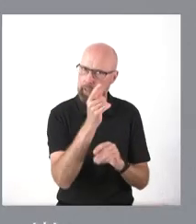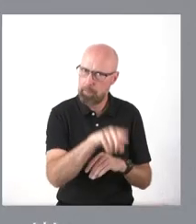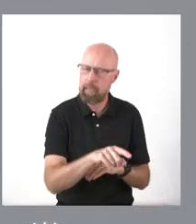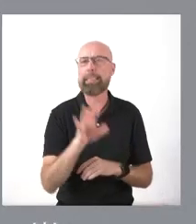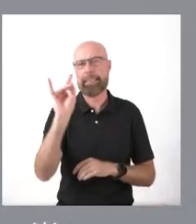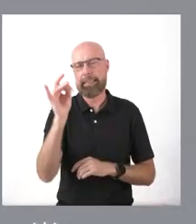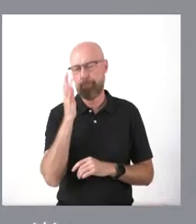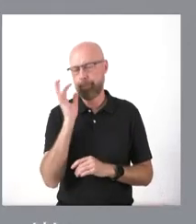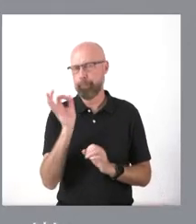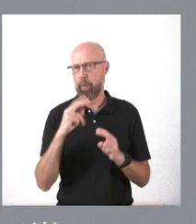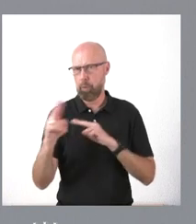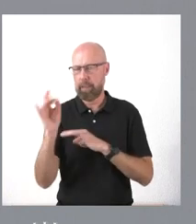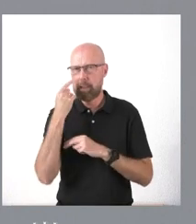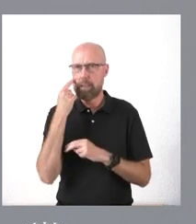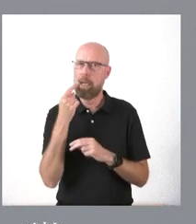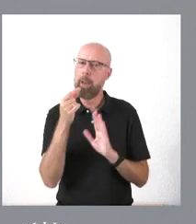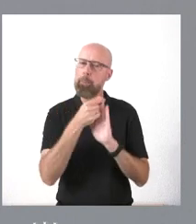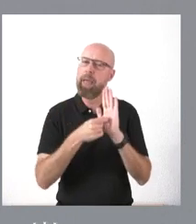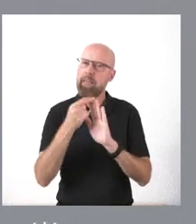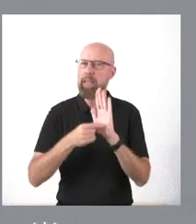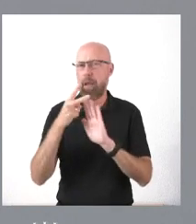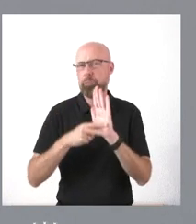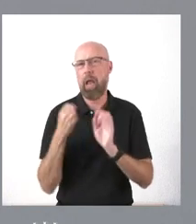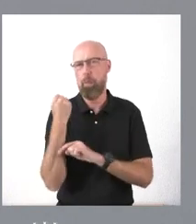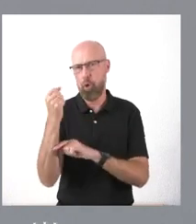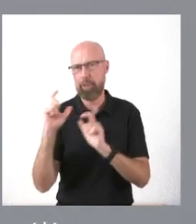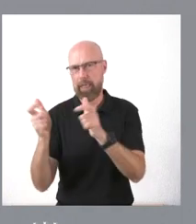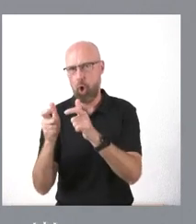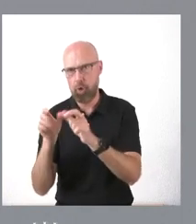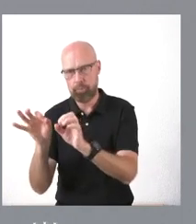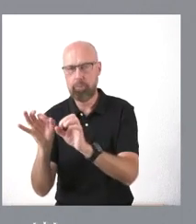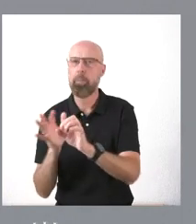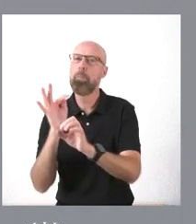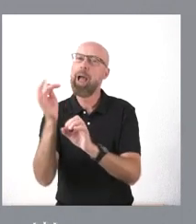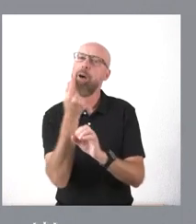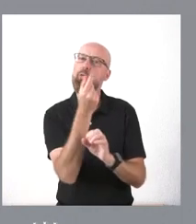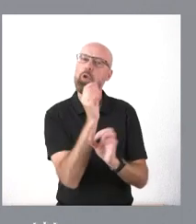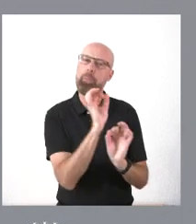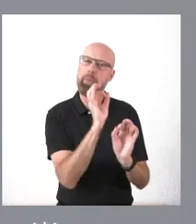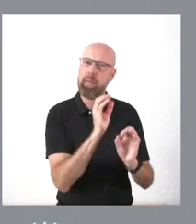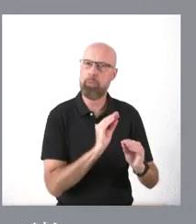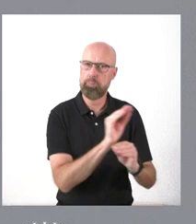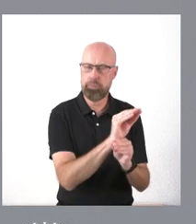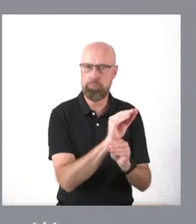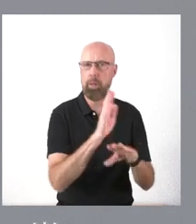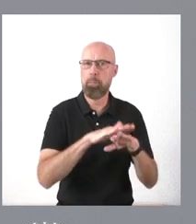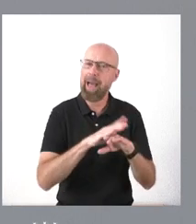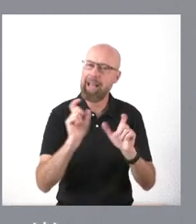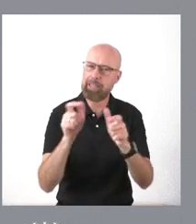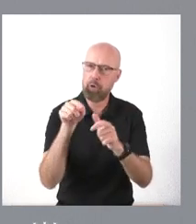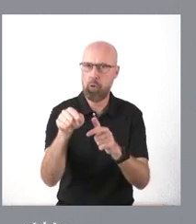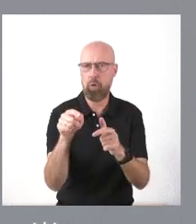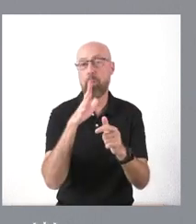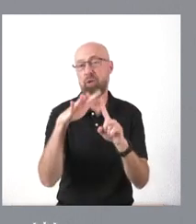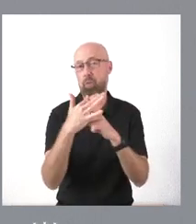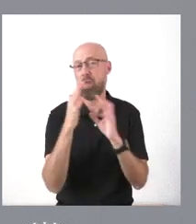las medidas normativas de apoyo al sector y establecer fondos específicos para el sector en una circunstancia de excepcionalidad